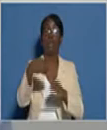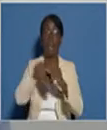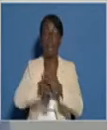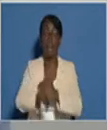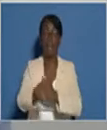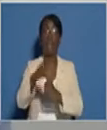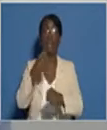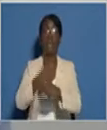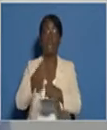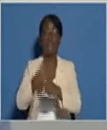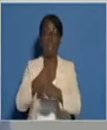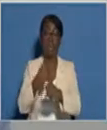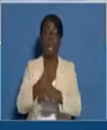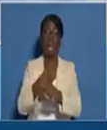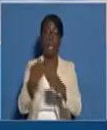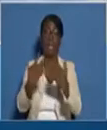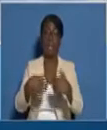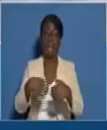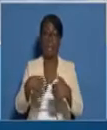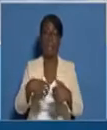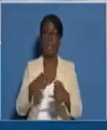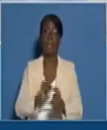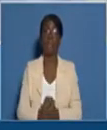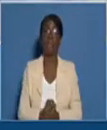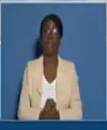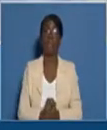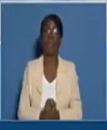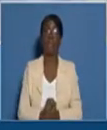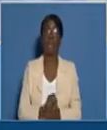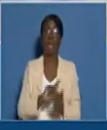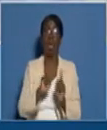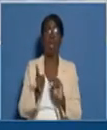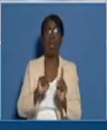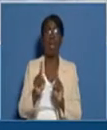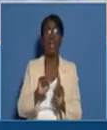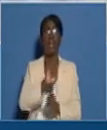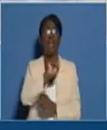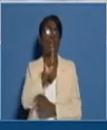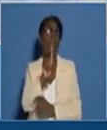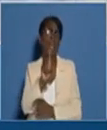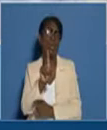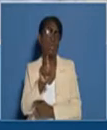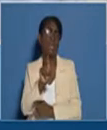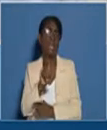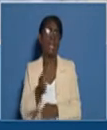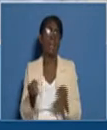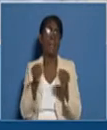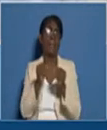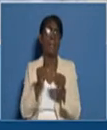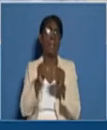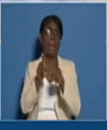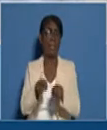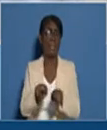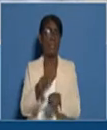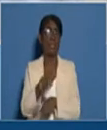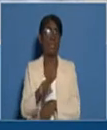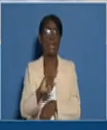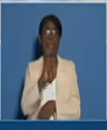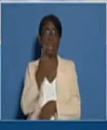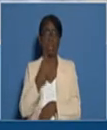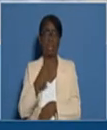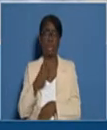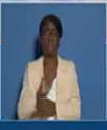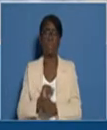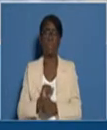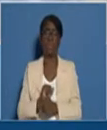sus efectos, etc. Viceministro, digamos que ¿cuáles son las consultas más frecuentes que hace la gente? Porque le digo algo, hace poco me